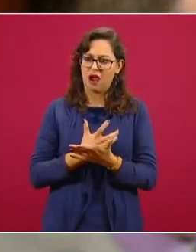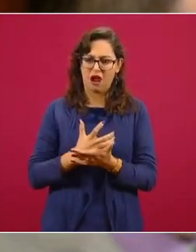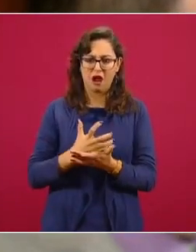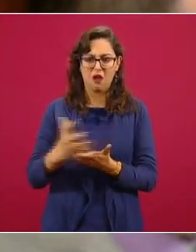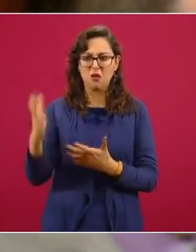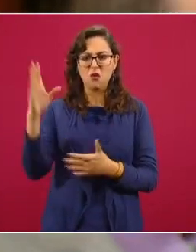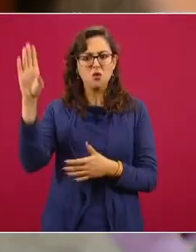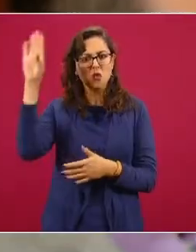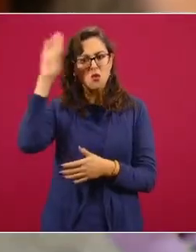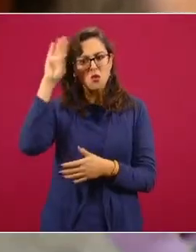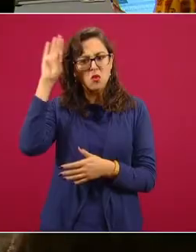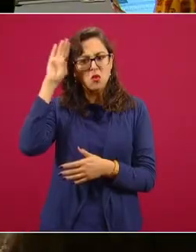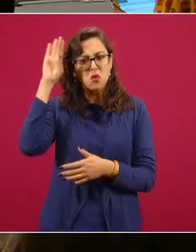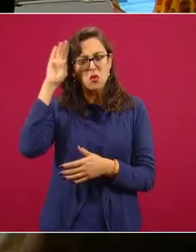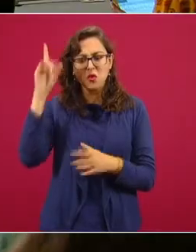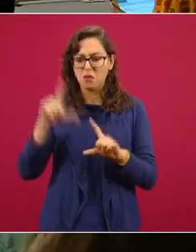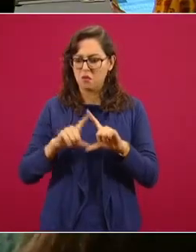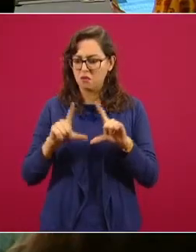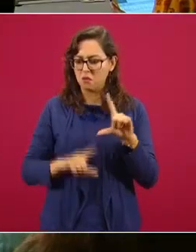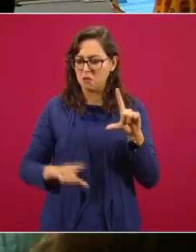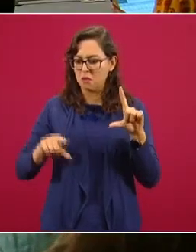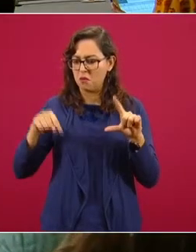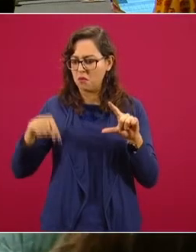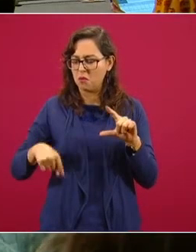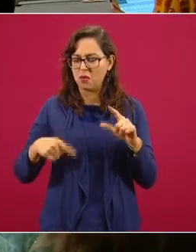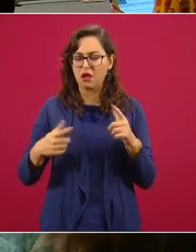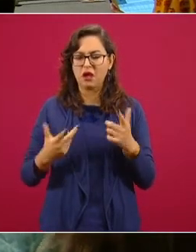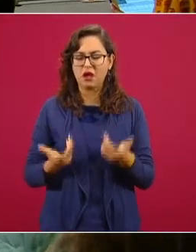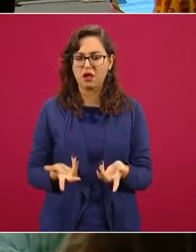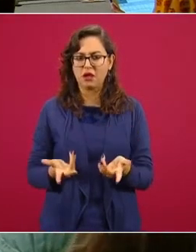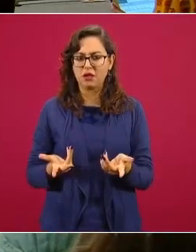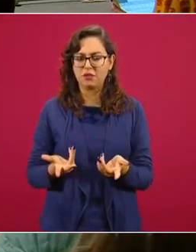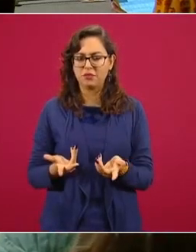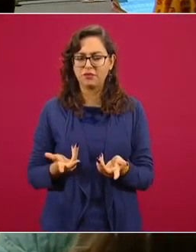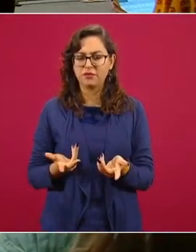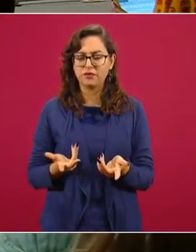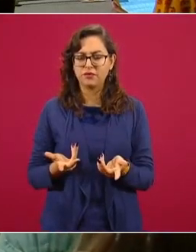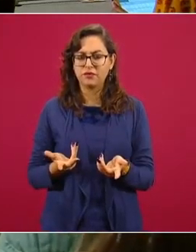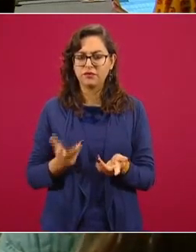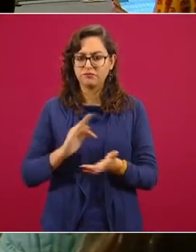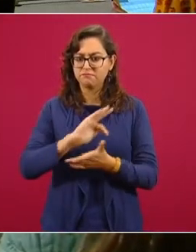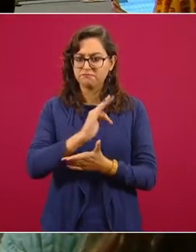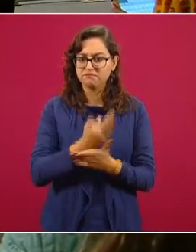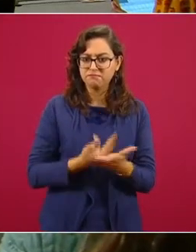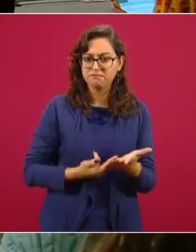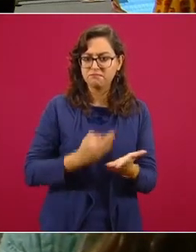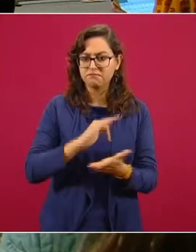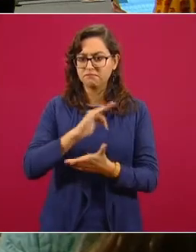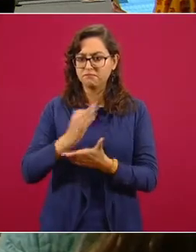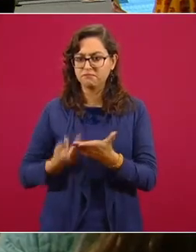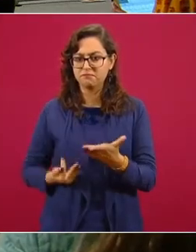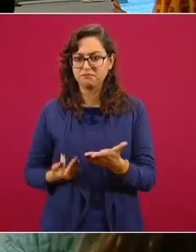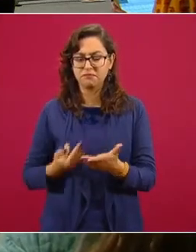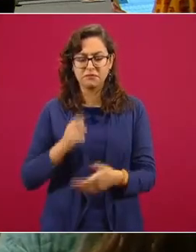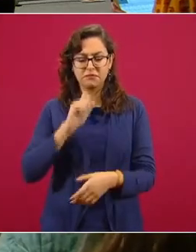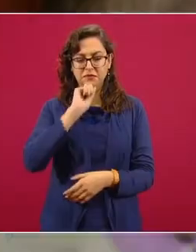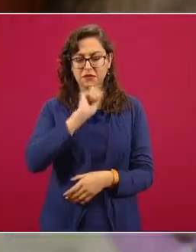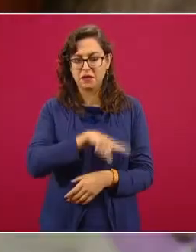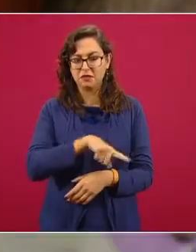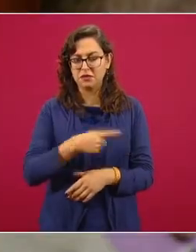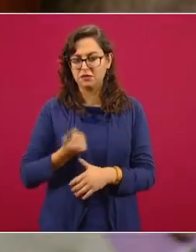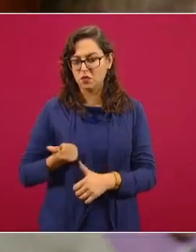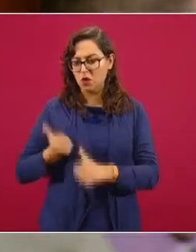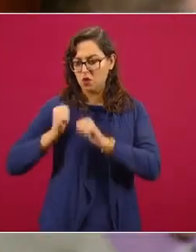agresiva, considerando que México es de los pocos países en el mundo en los cuales las facturas las emite la propia autoridad